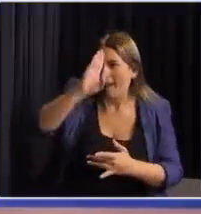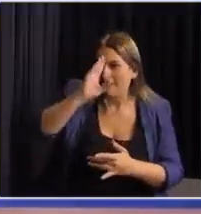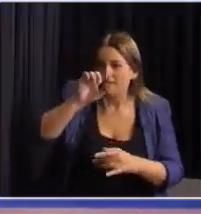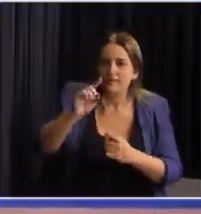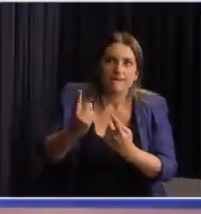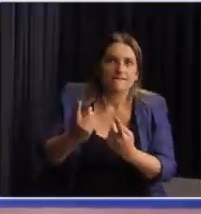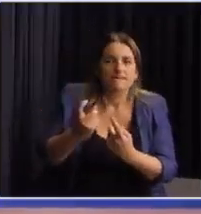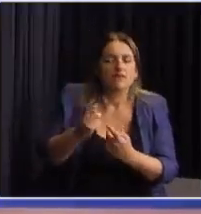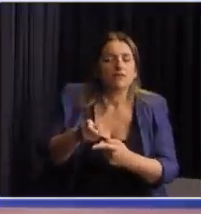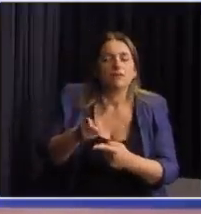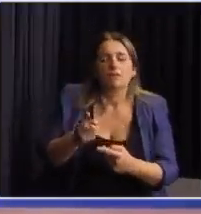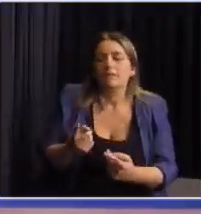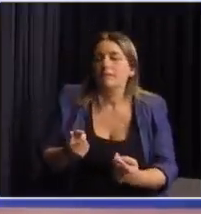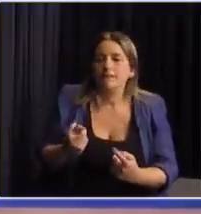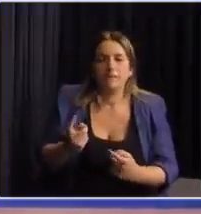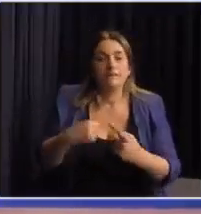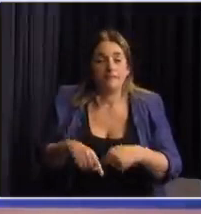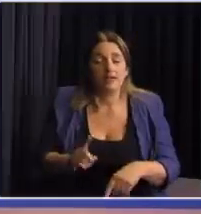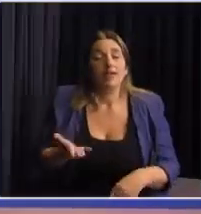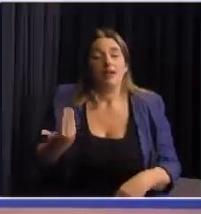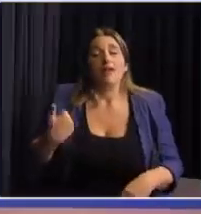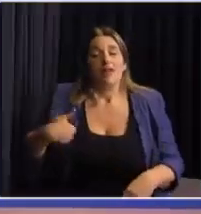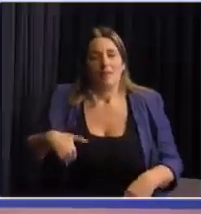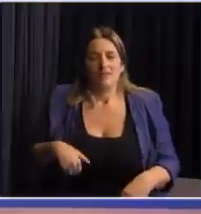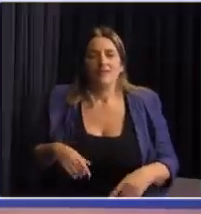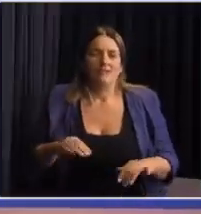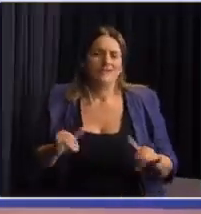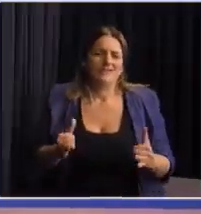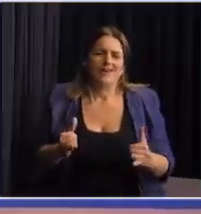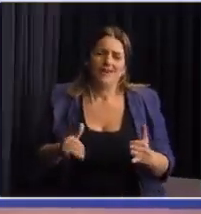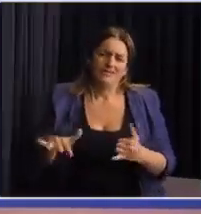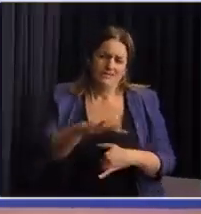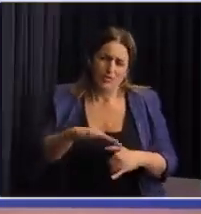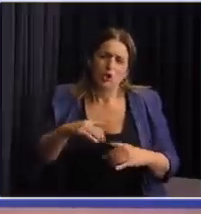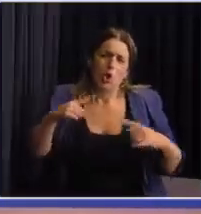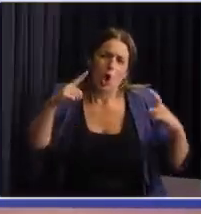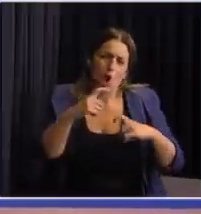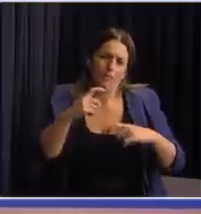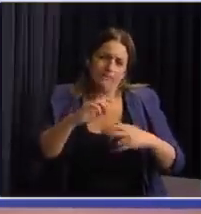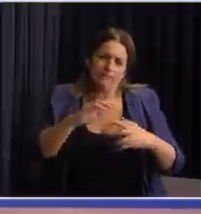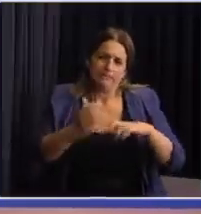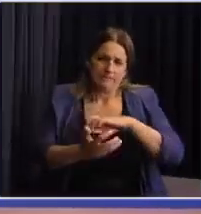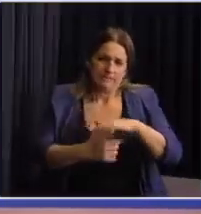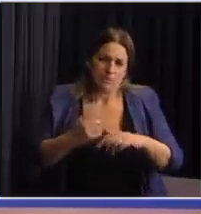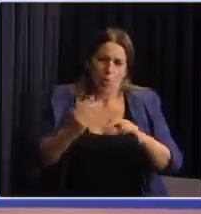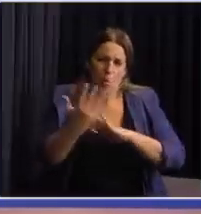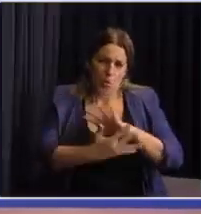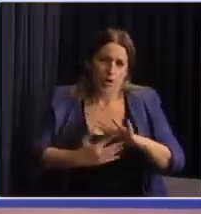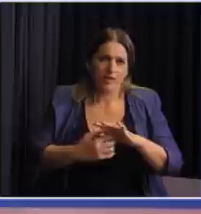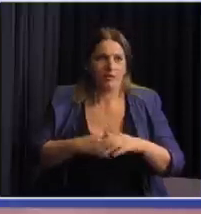tan necesario y que lamentablemente ya la brecha es suficiente en nuestro país.